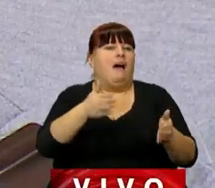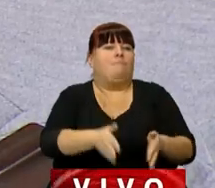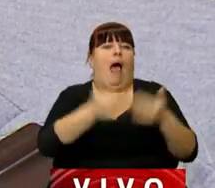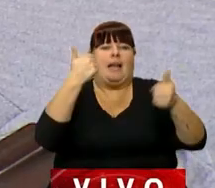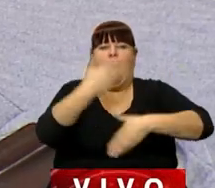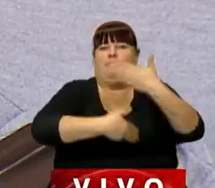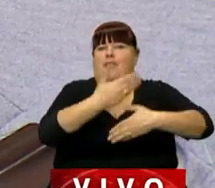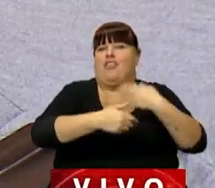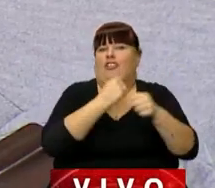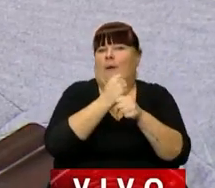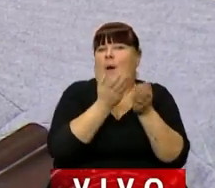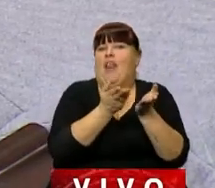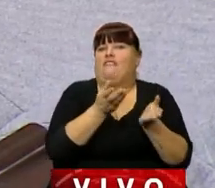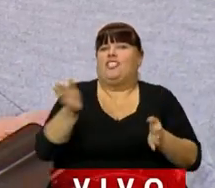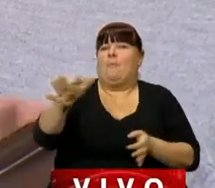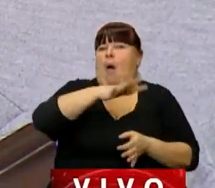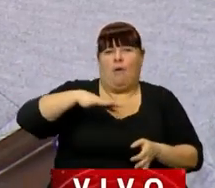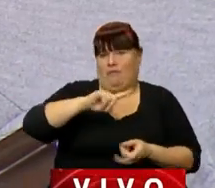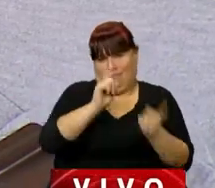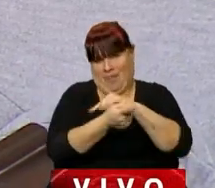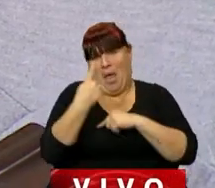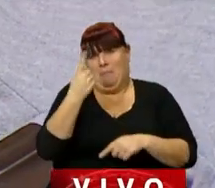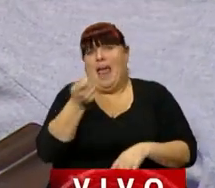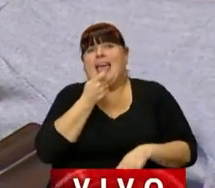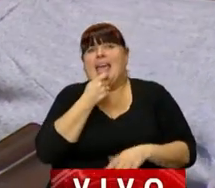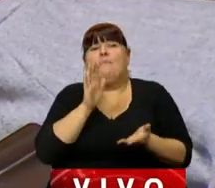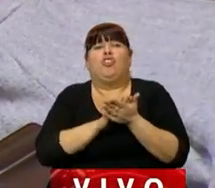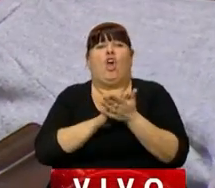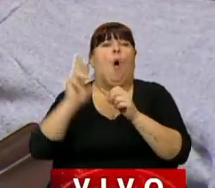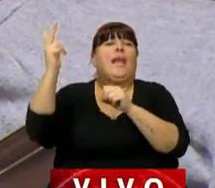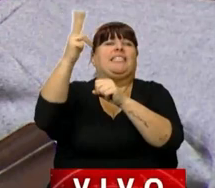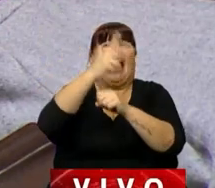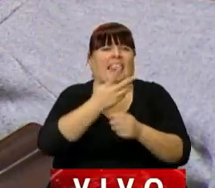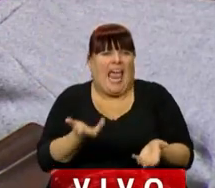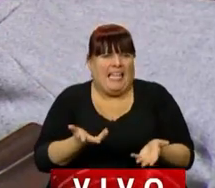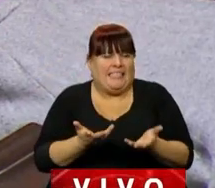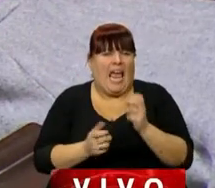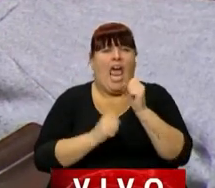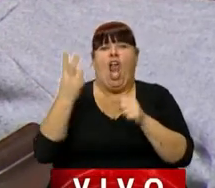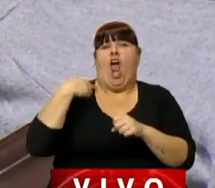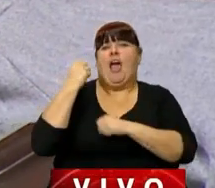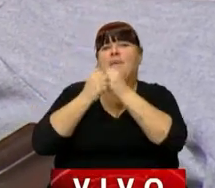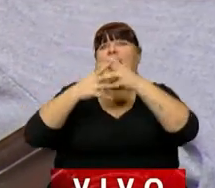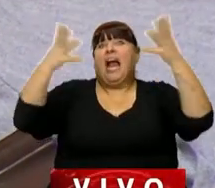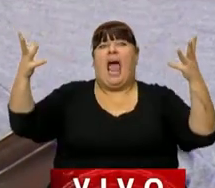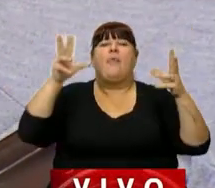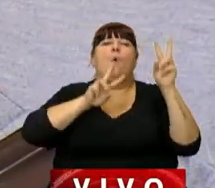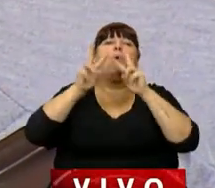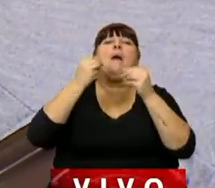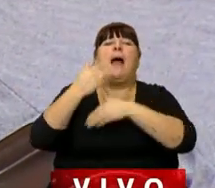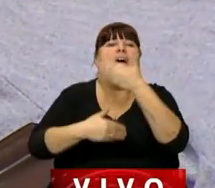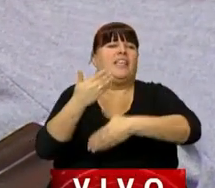rápido se va a reportar en beneficio a todo el pueblo sino miren el ejemplo que puse los satélites las grandes patronales lo usan para el